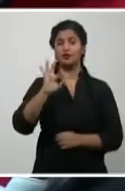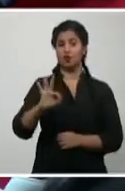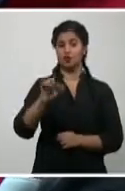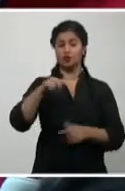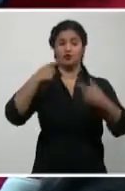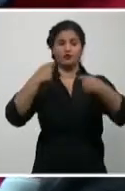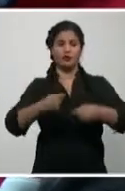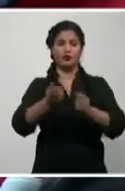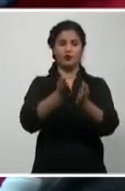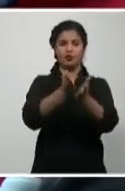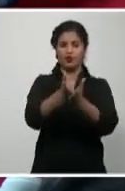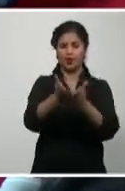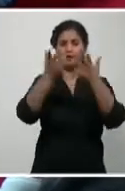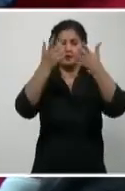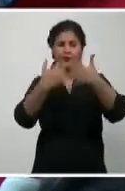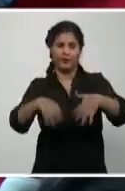que